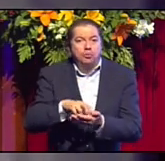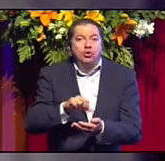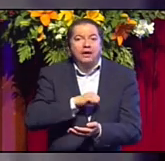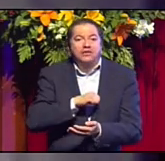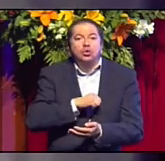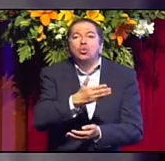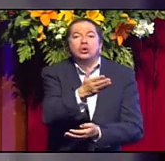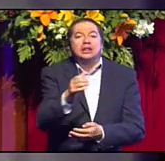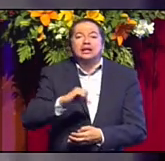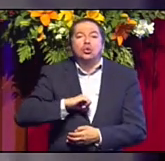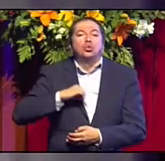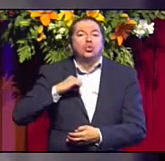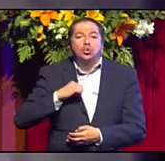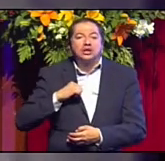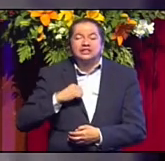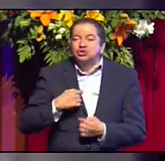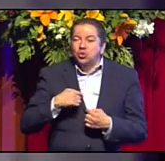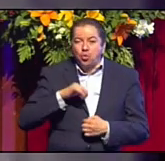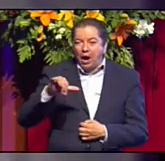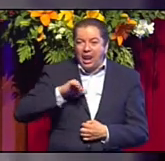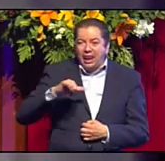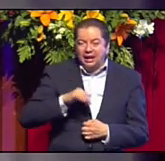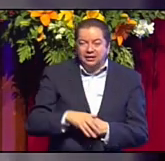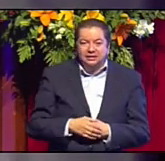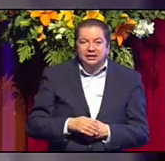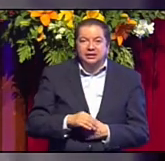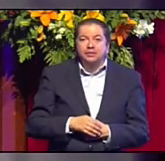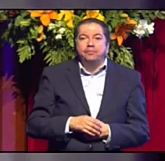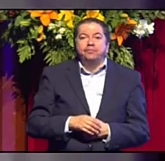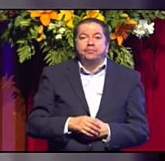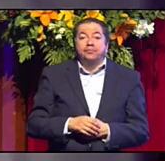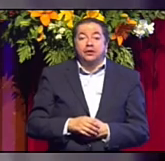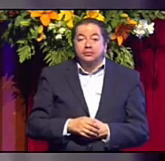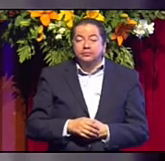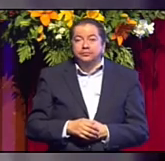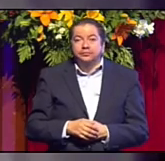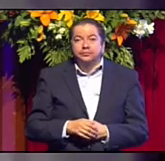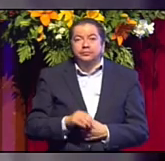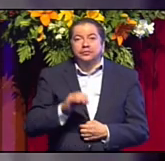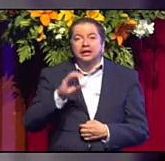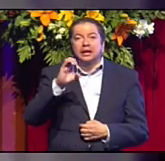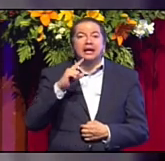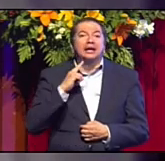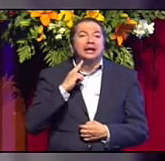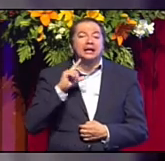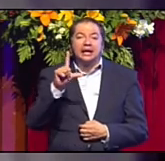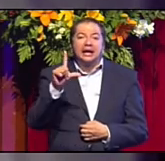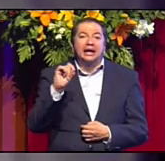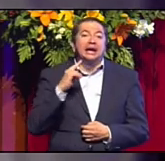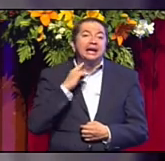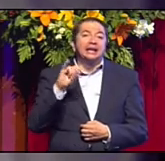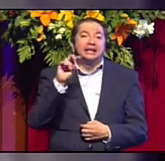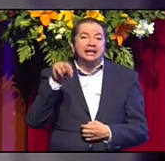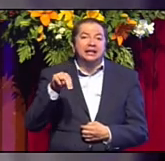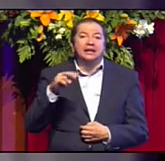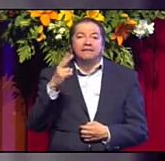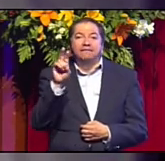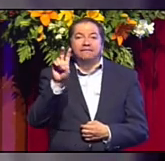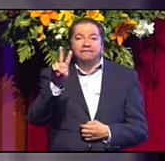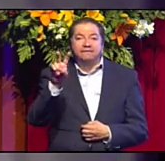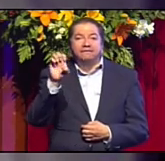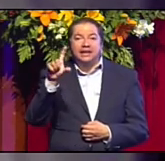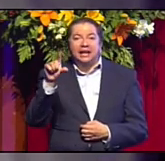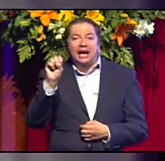se sientan tan orgullosos como yo. Va a estar Elkin Velázquez, por dar un nombre. Elkin Velázquez es el representante de la